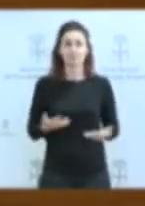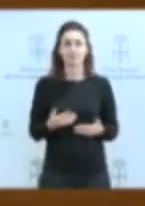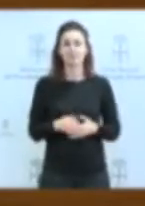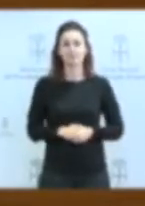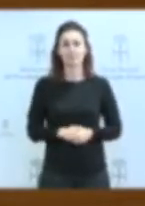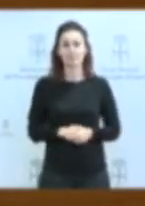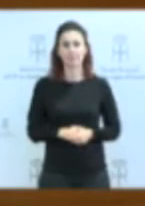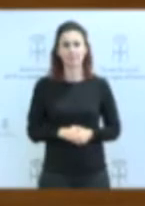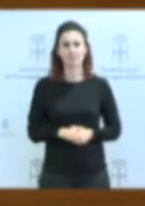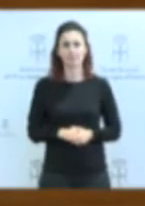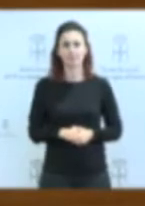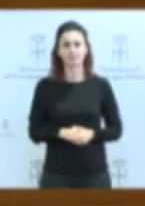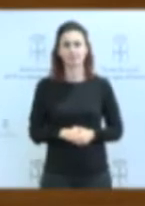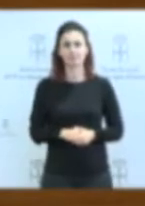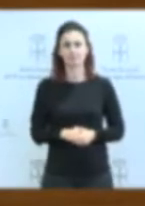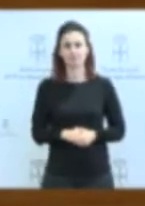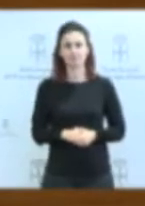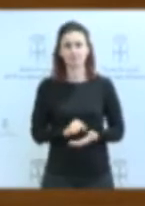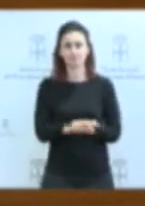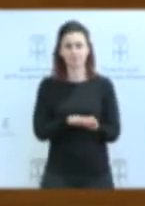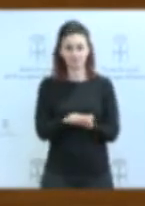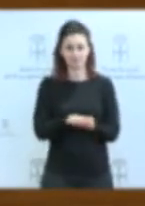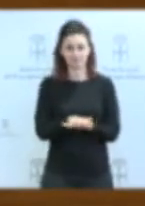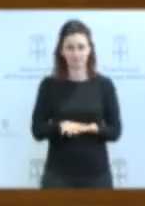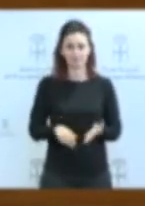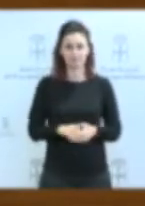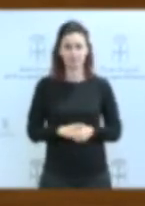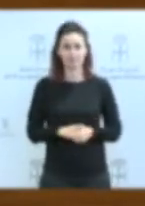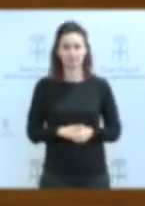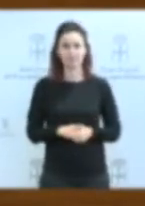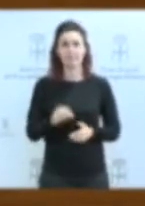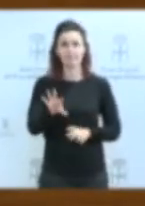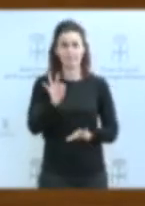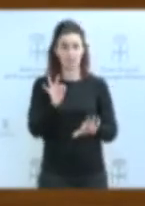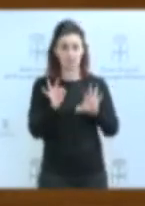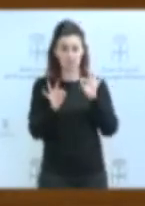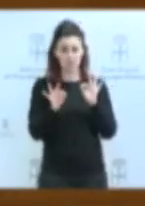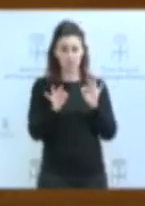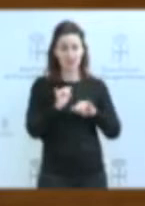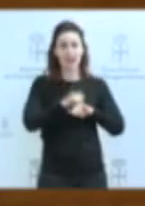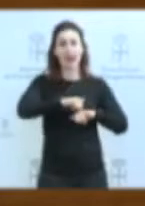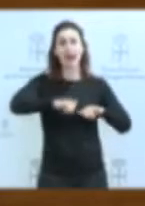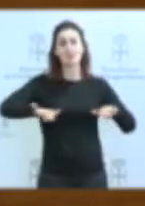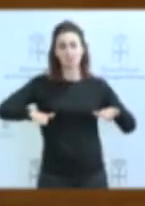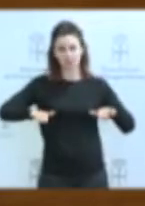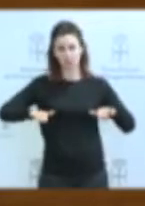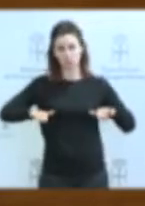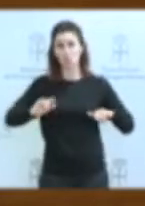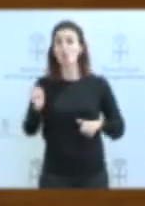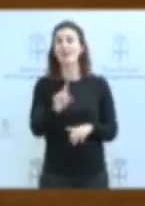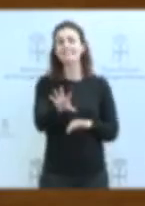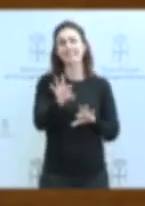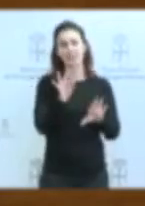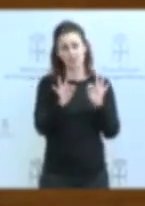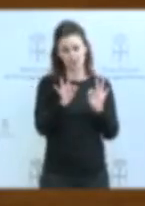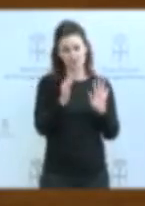el aspecto de la selección del tipo de aeropuertos, que no es solamente una selección, sino un criterio de valoración. Dentro de